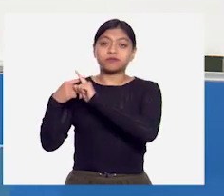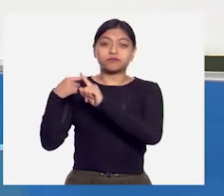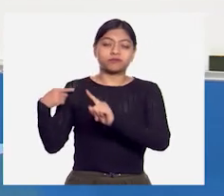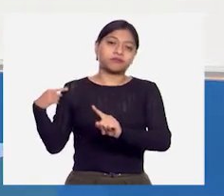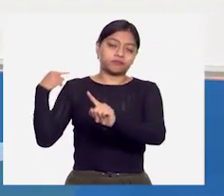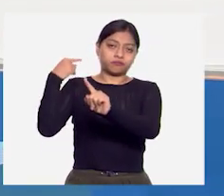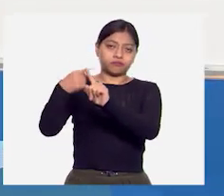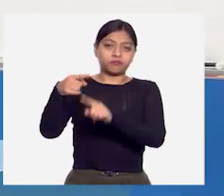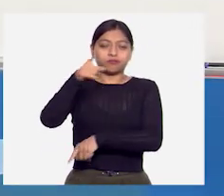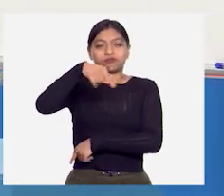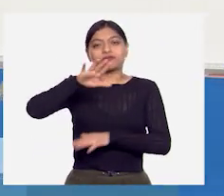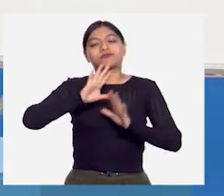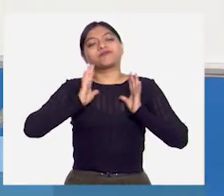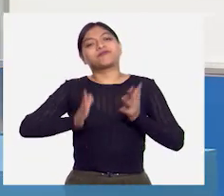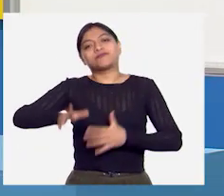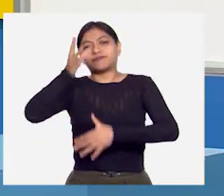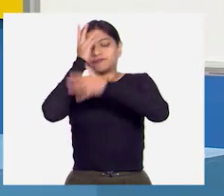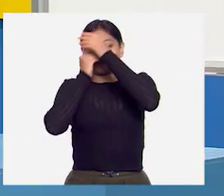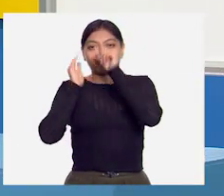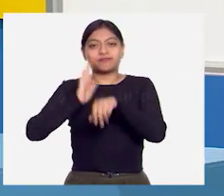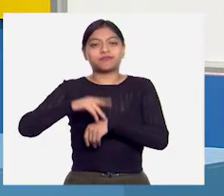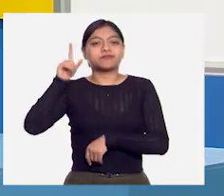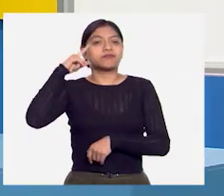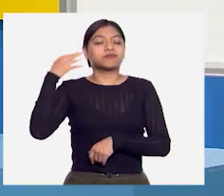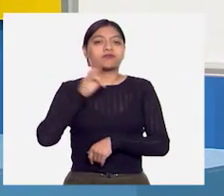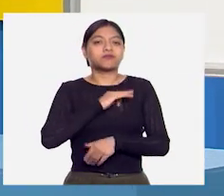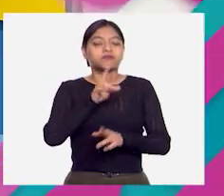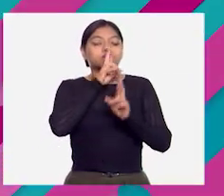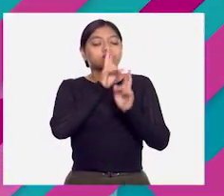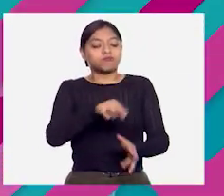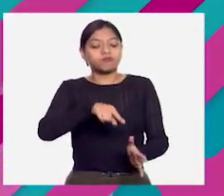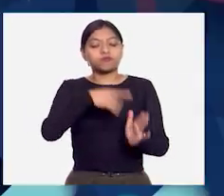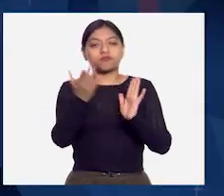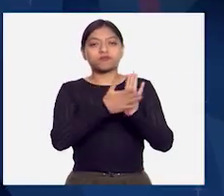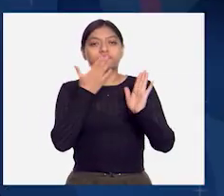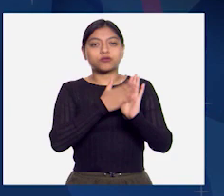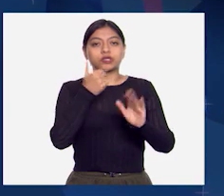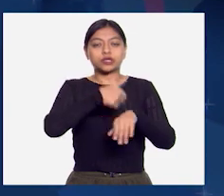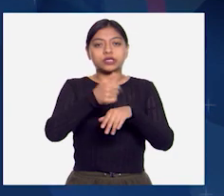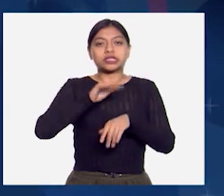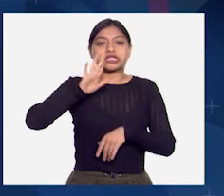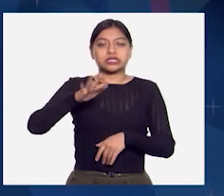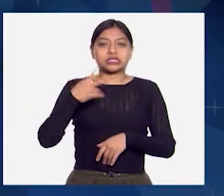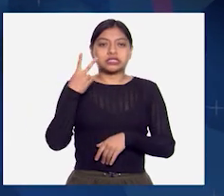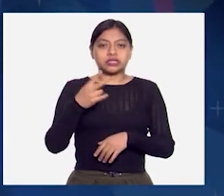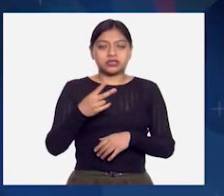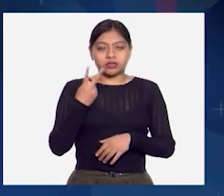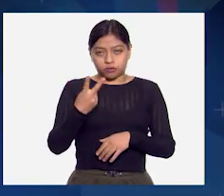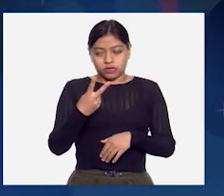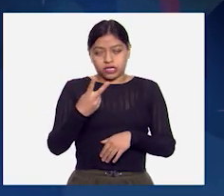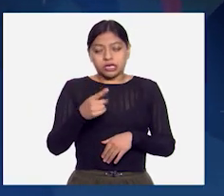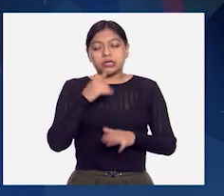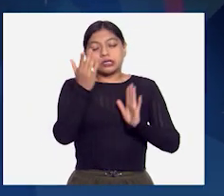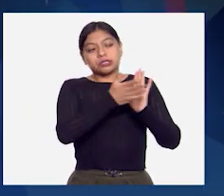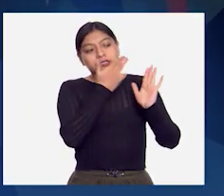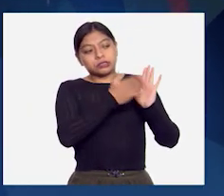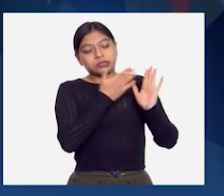más herramientas para resolver el desafío 52 que está en la página 104 de su libro de